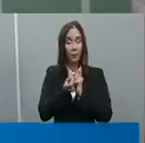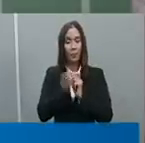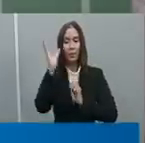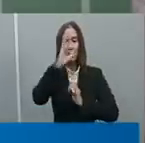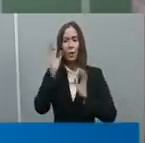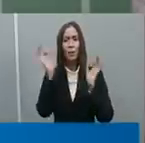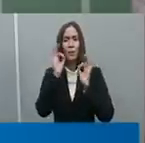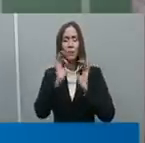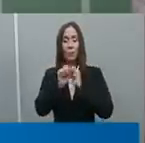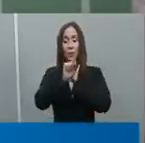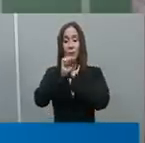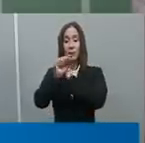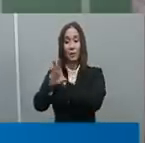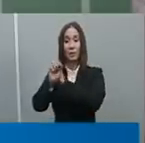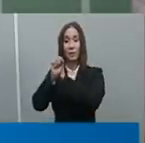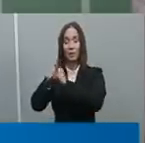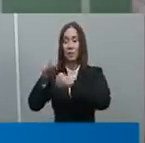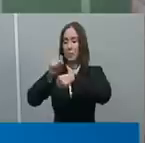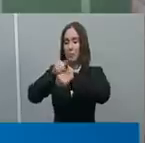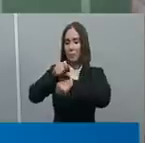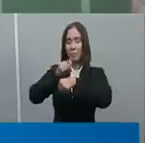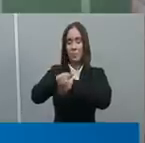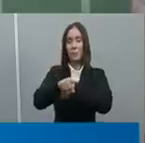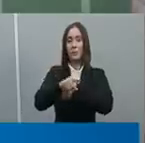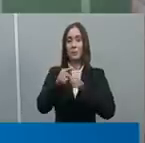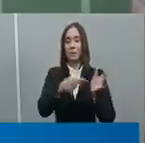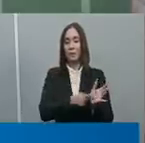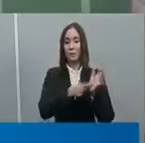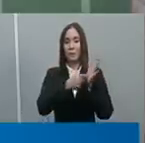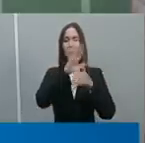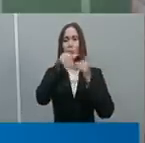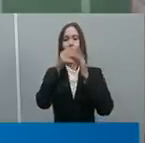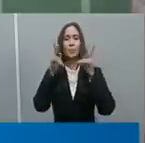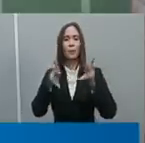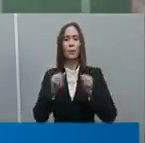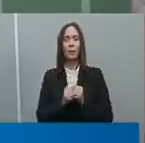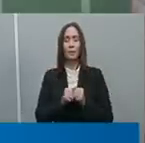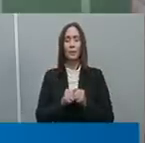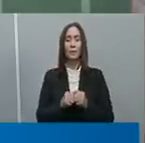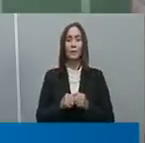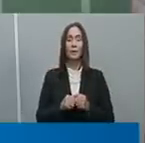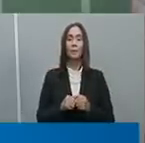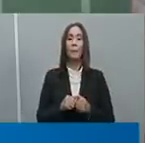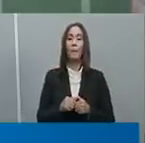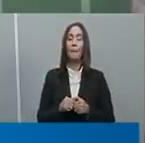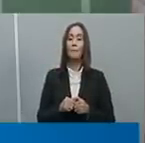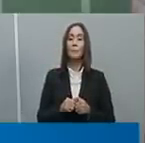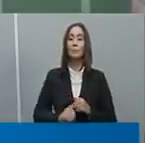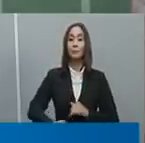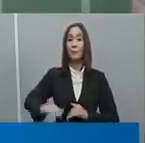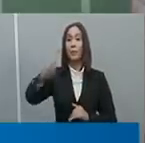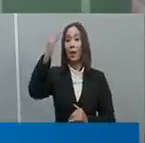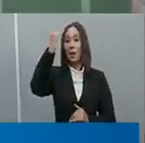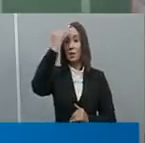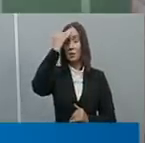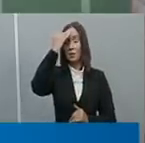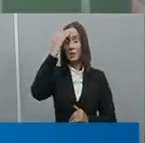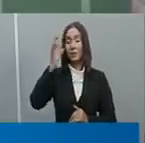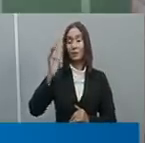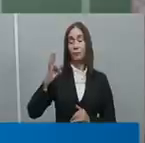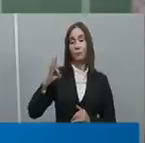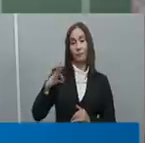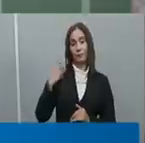otras formas para hacer llegar sus propuestas a la población. Sabemos además, por todo lo vivido en febrero y